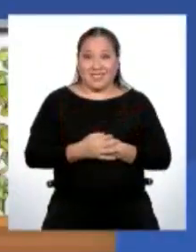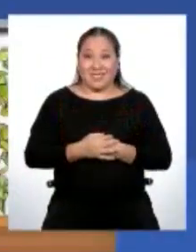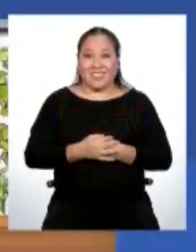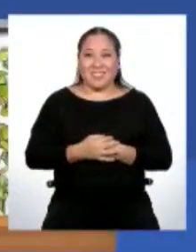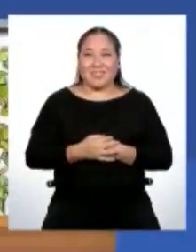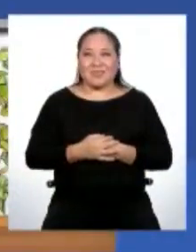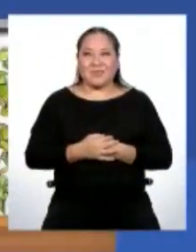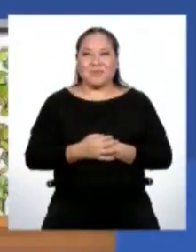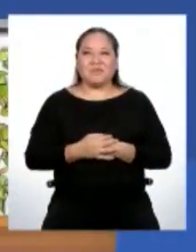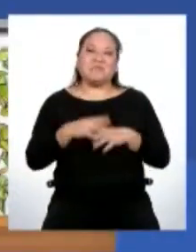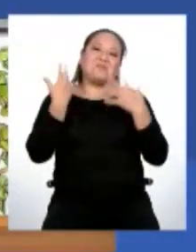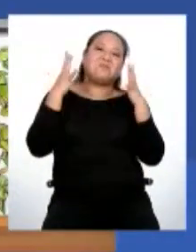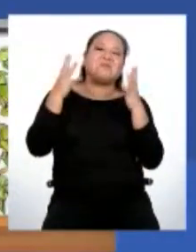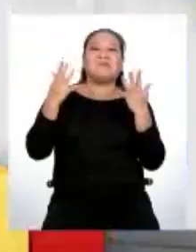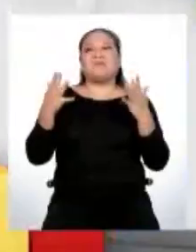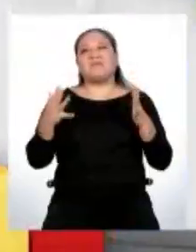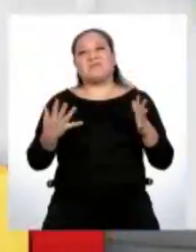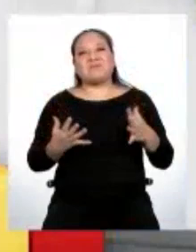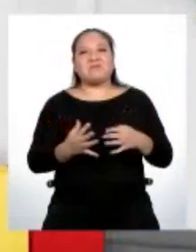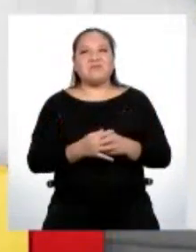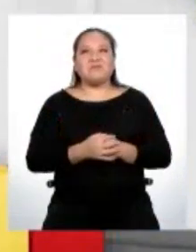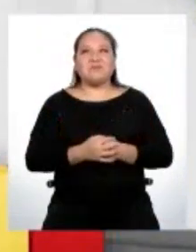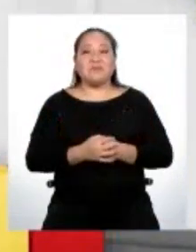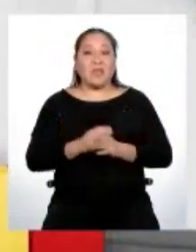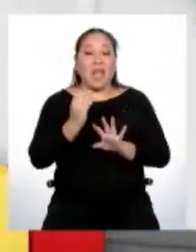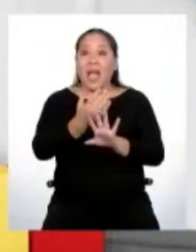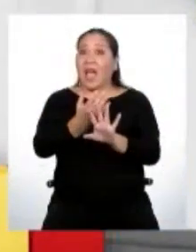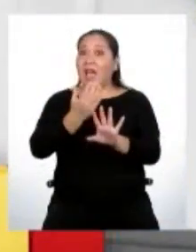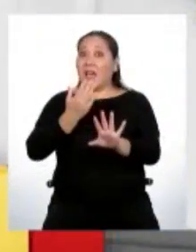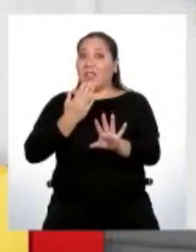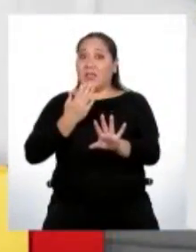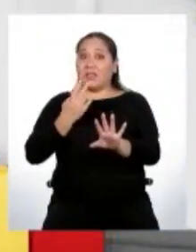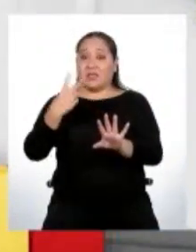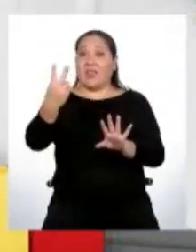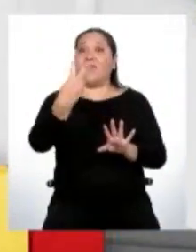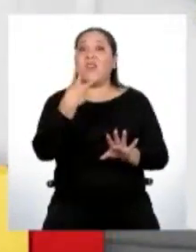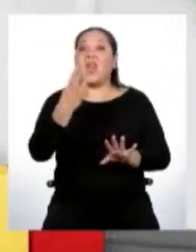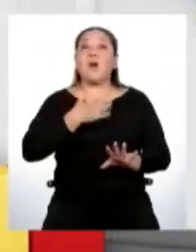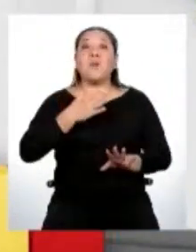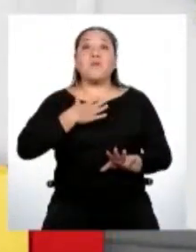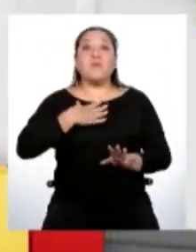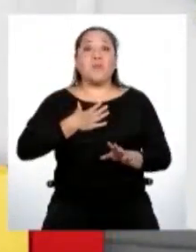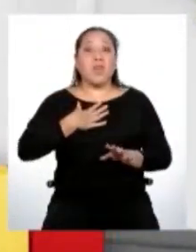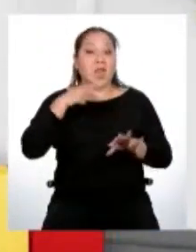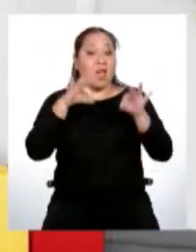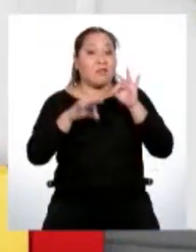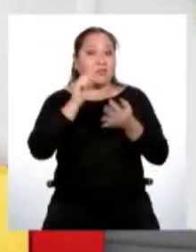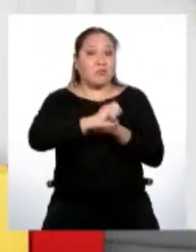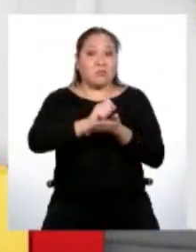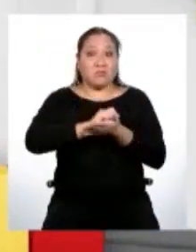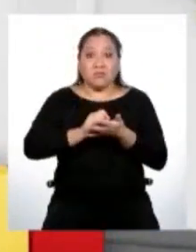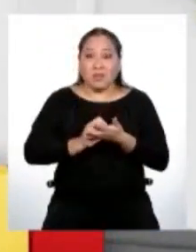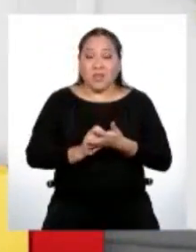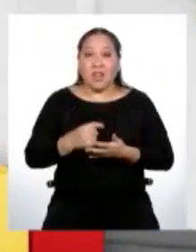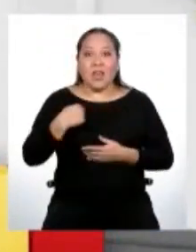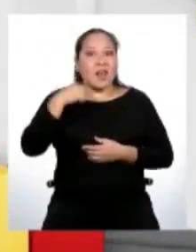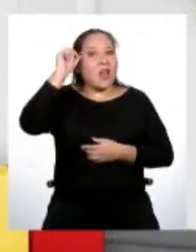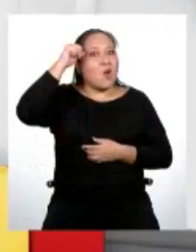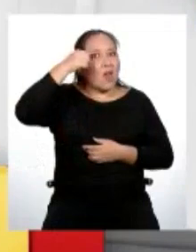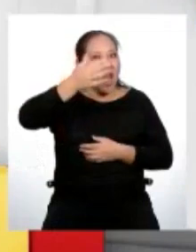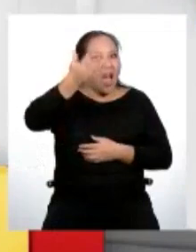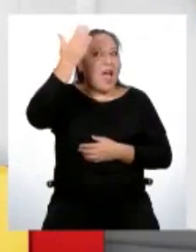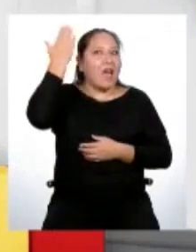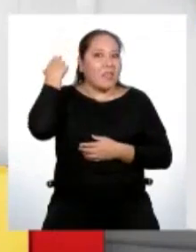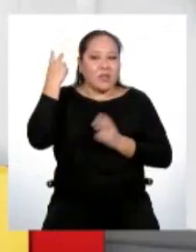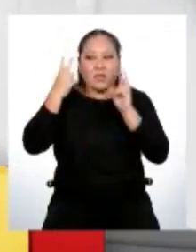Gracias, muchas gracias. Pero antes de ver mi obra maestra, ¿qué les parece si recordamos lo que vimos en la